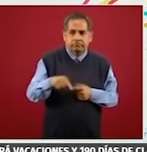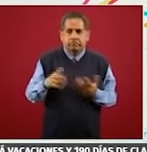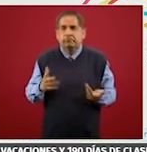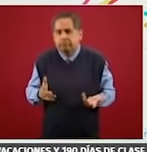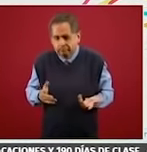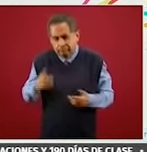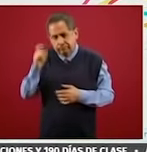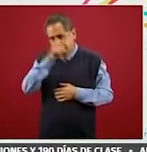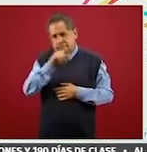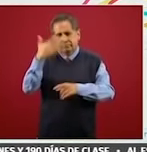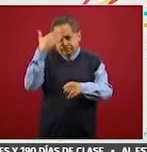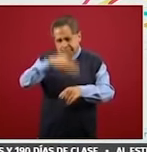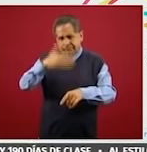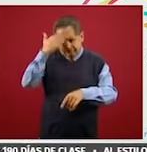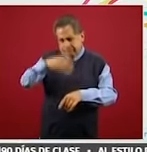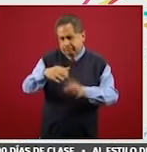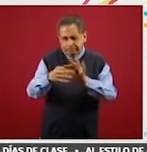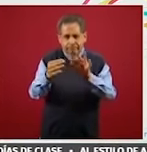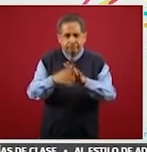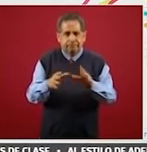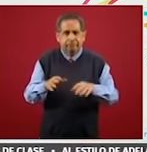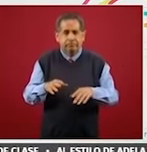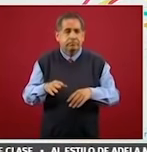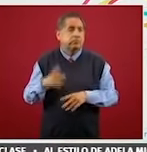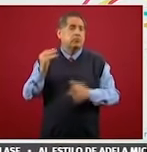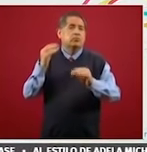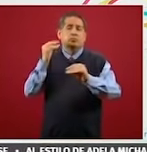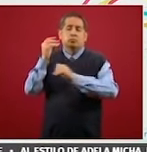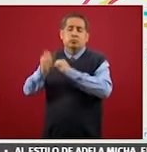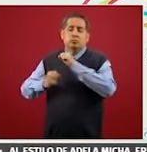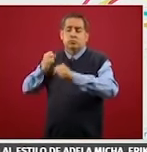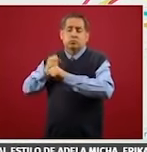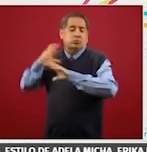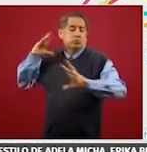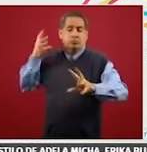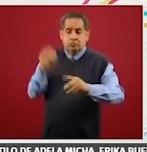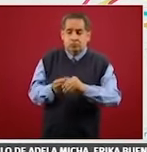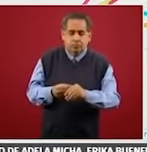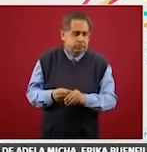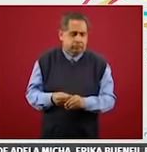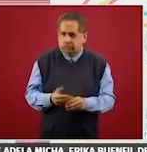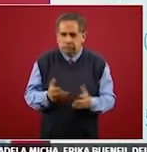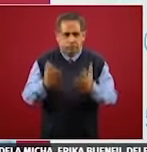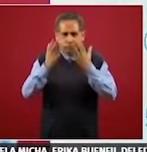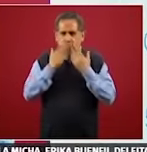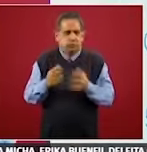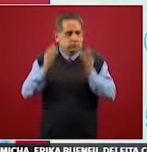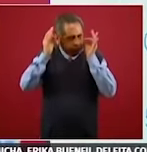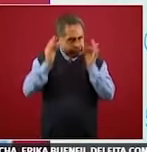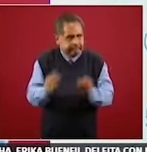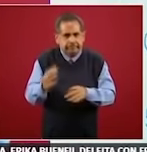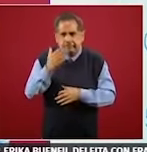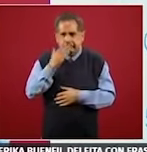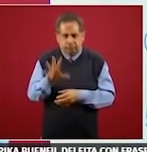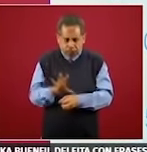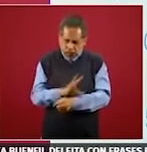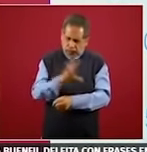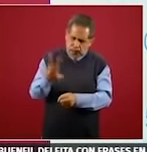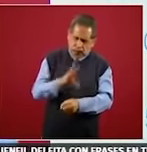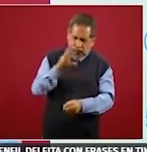lo decimos menos frecuentemente, que a lo largo de muchos años no ha existido un modelo